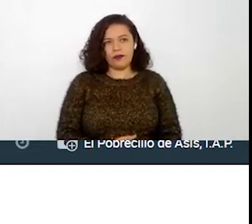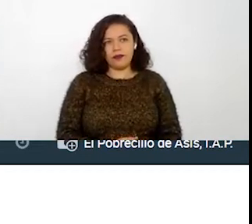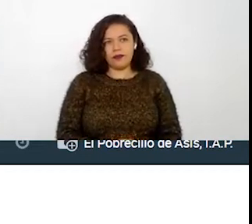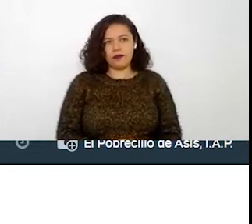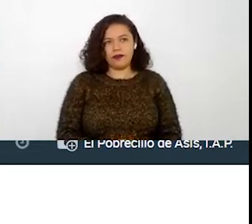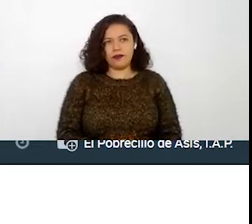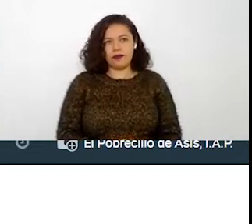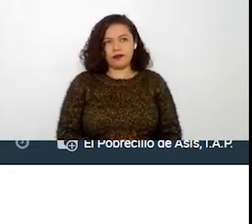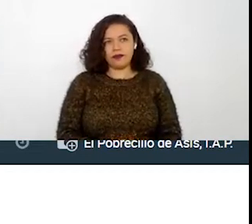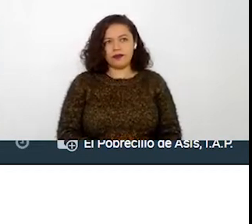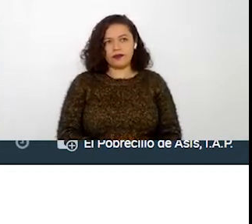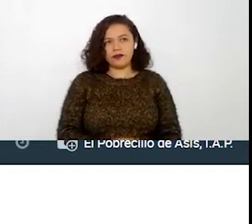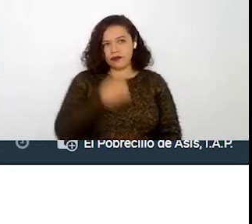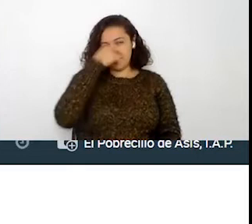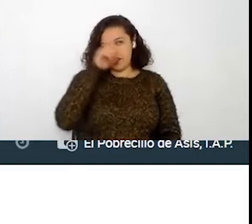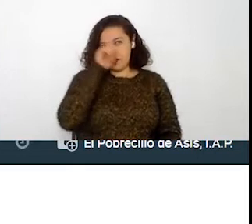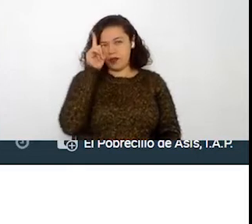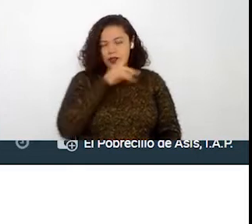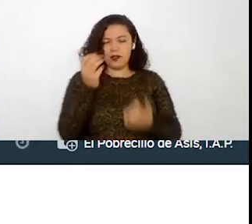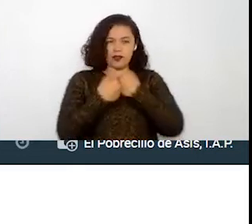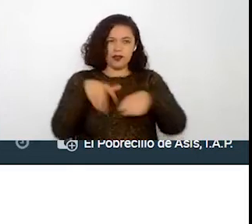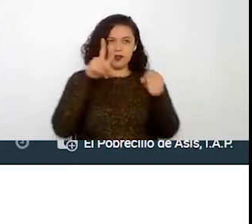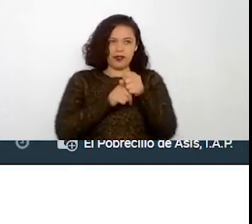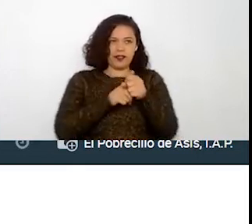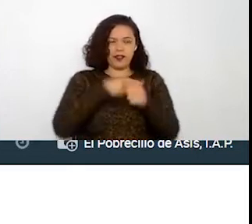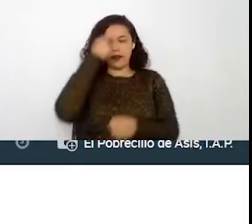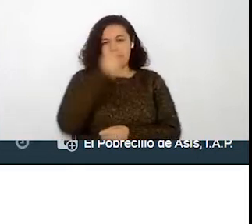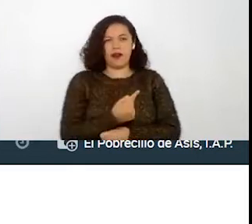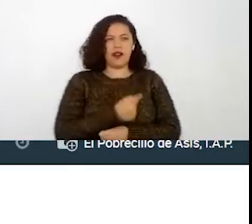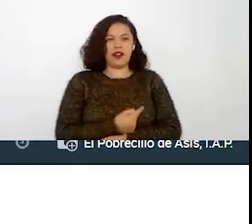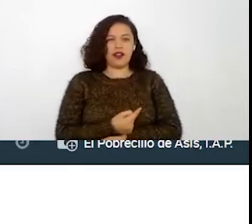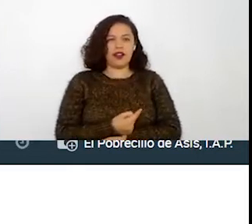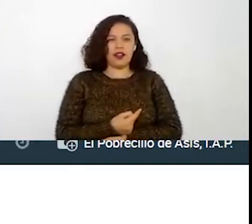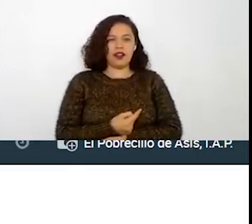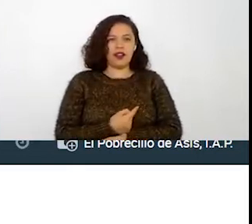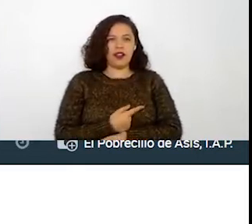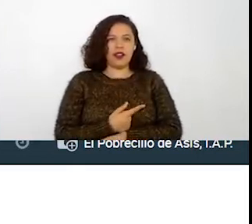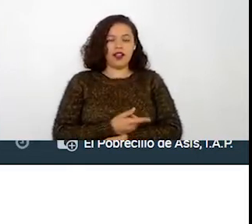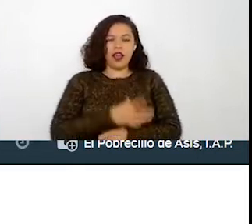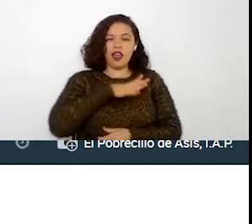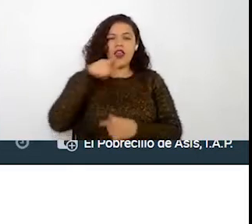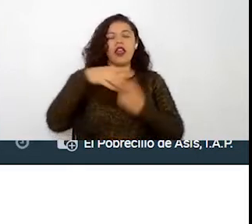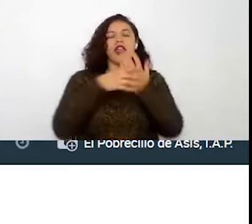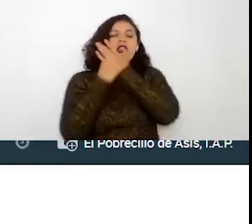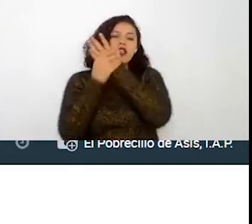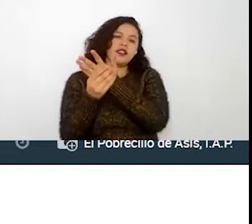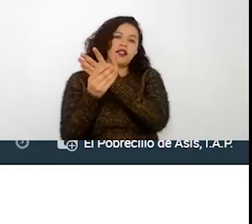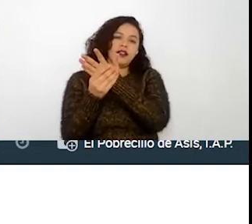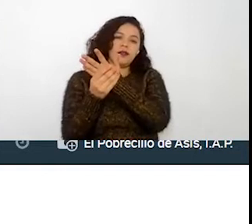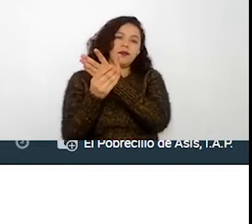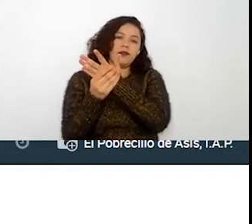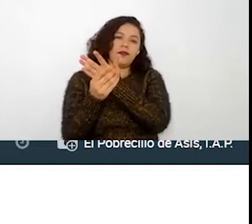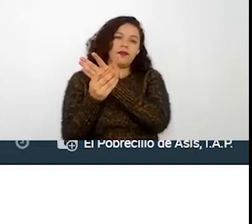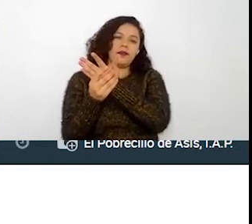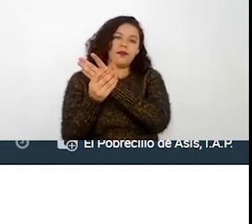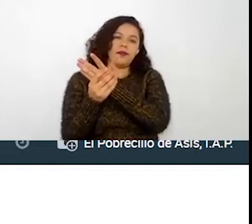va a ser orientación social que es lo que digamos los lo que nos han señalado que crear